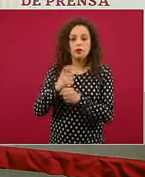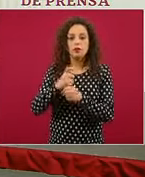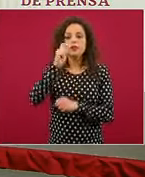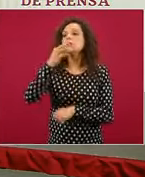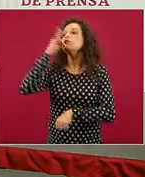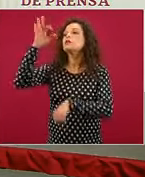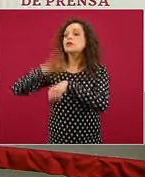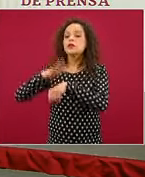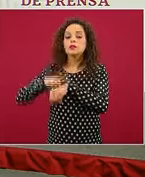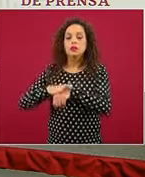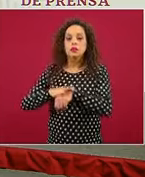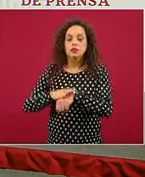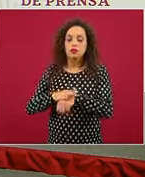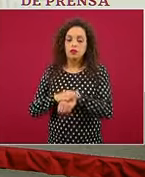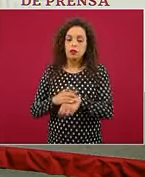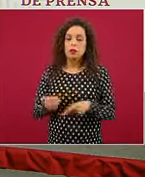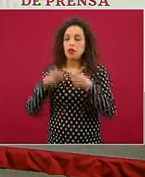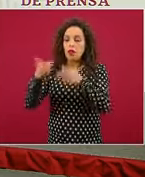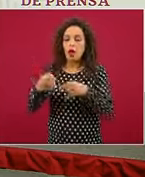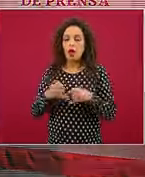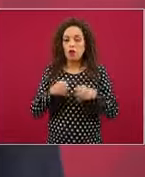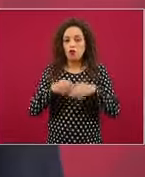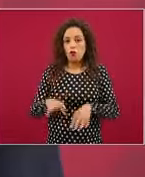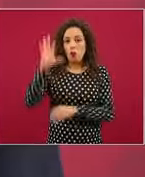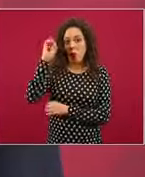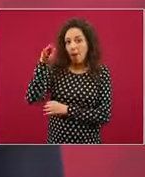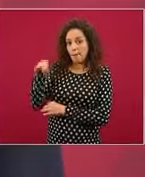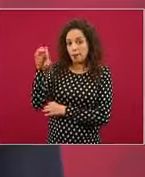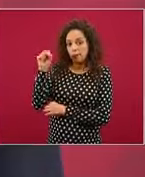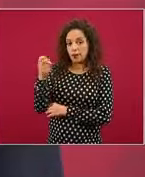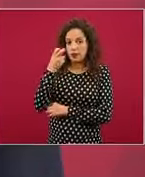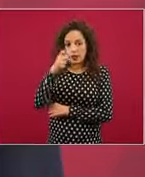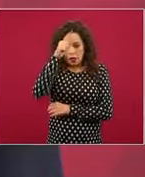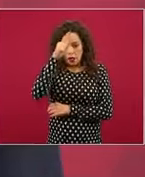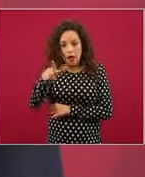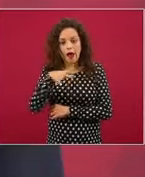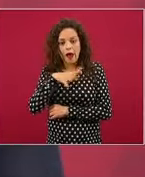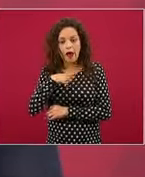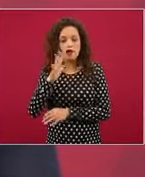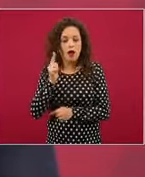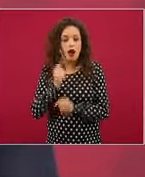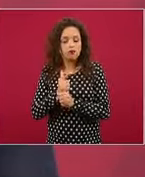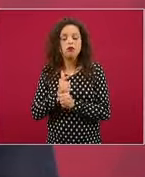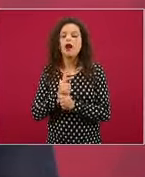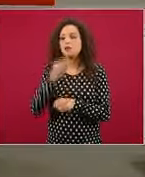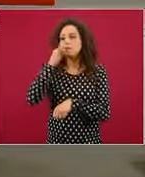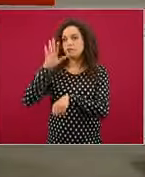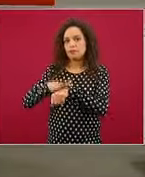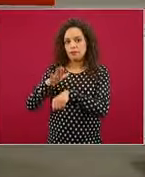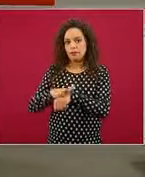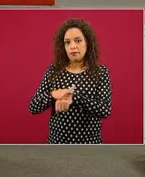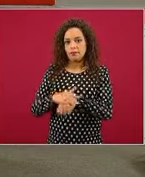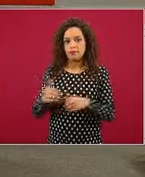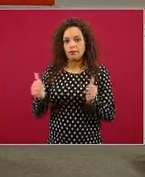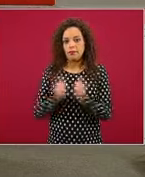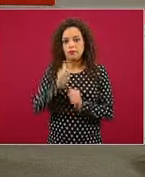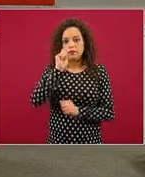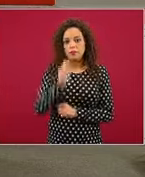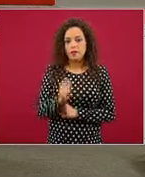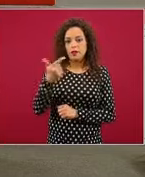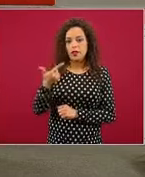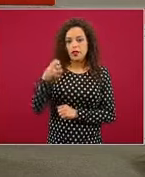de la Salud la información de lo que se encuentra a través, lógicamente, de la genotipificación de los